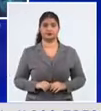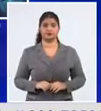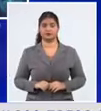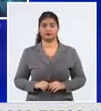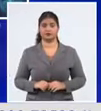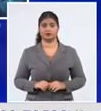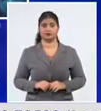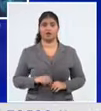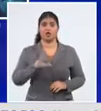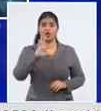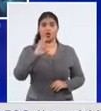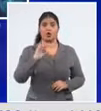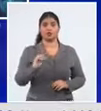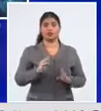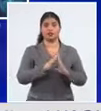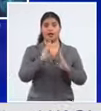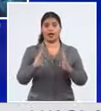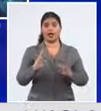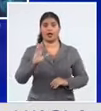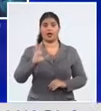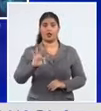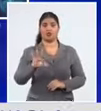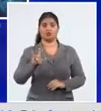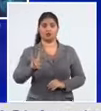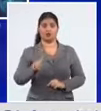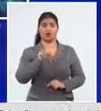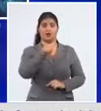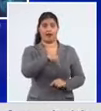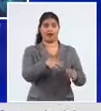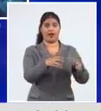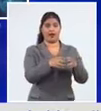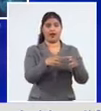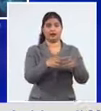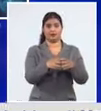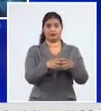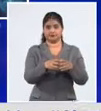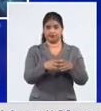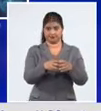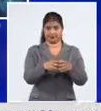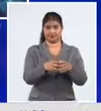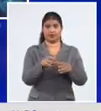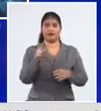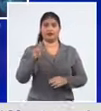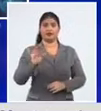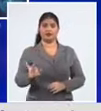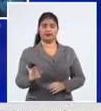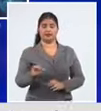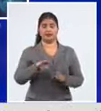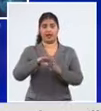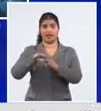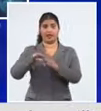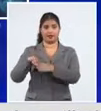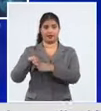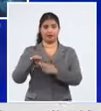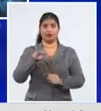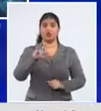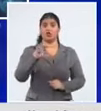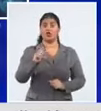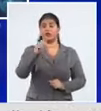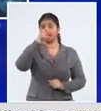fallecen personas con 90 años y más. Estamos hablando de 3 en el día de